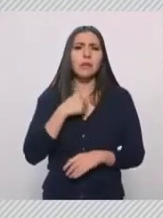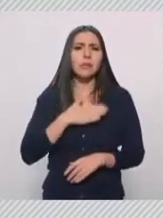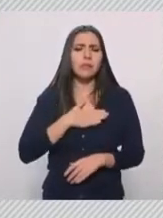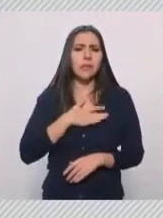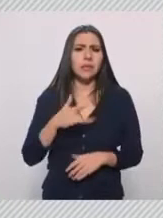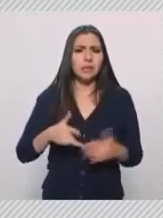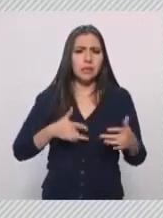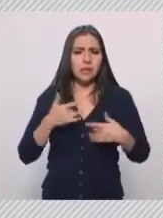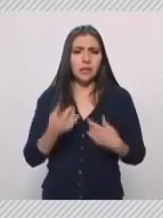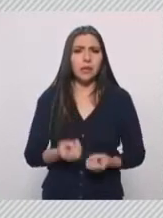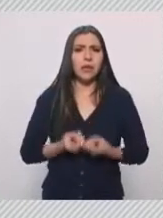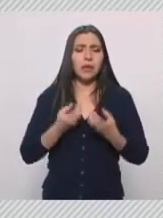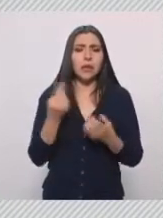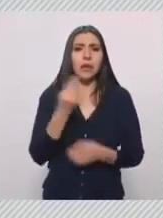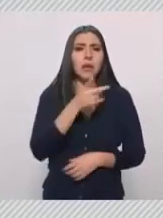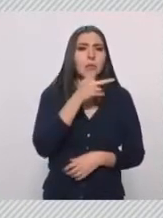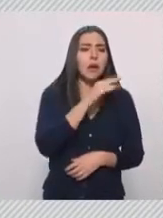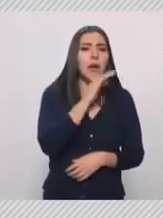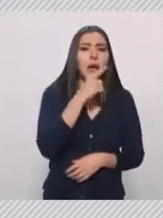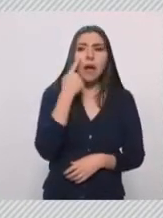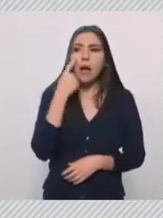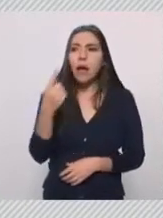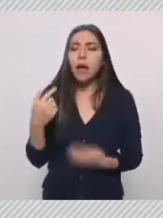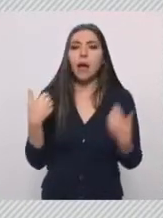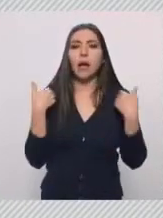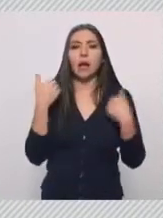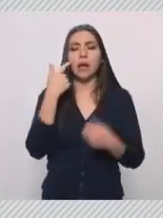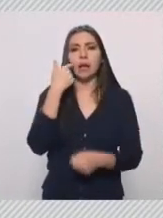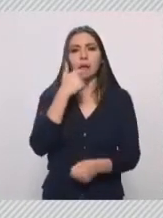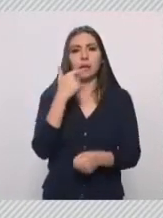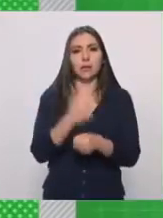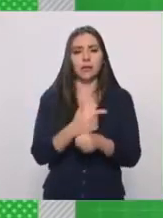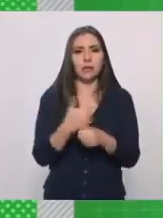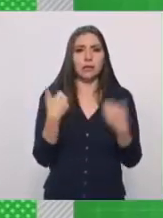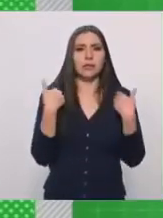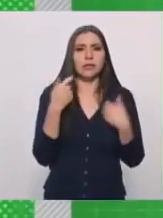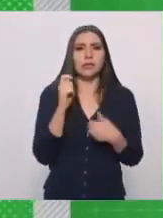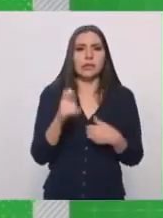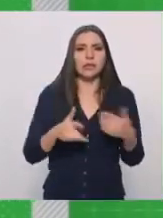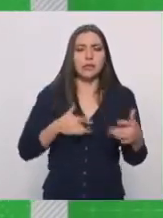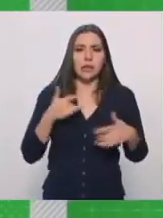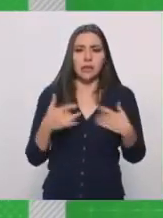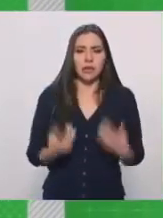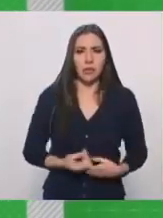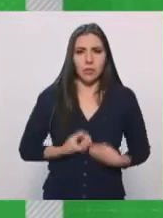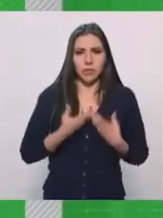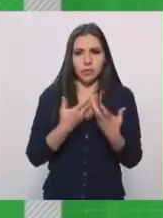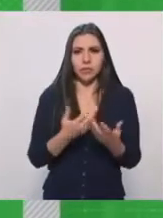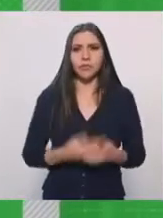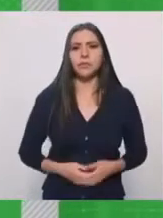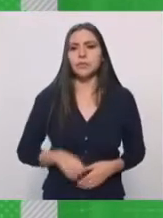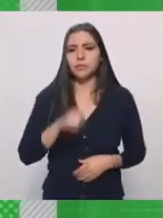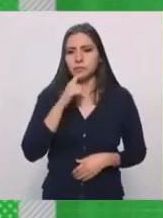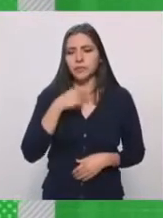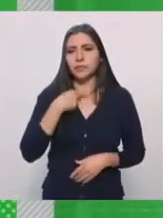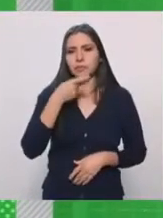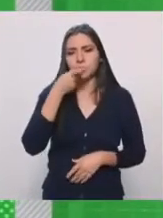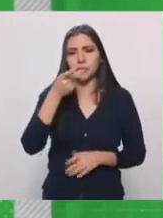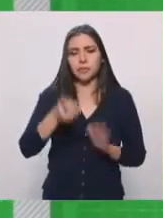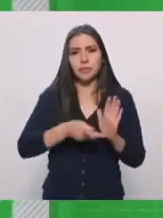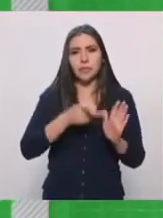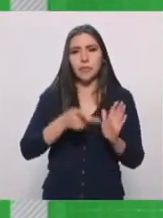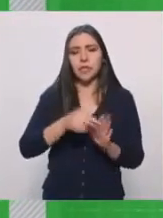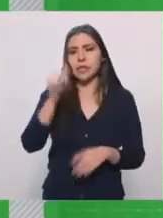nuestros padres puedan darse cuenta de ello. Claro. Expresar nuestras emociones. Y como he reiterado en cada uno de los programas,